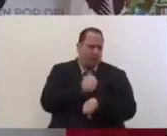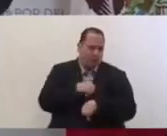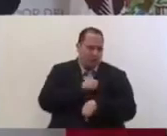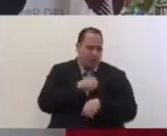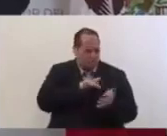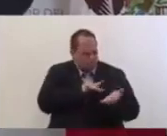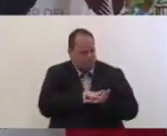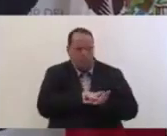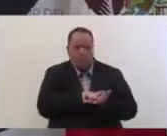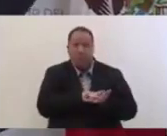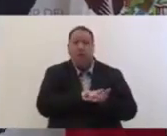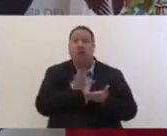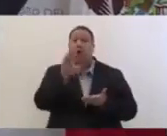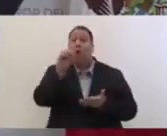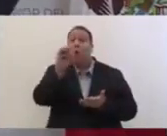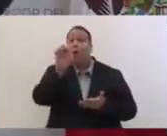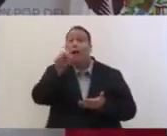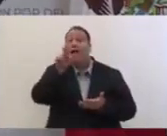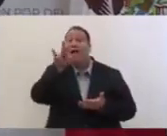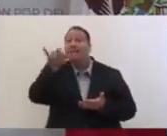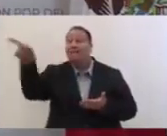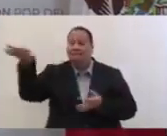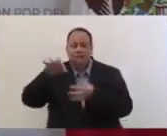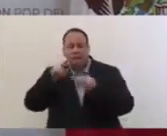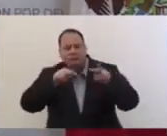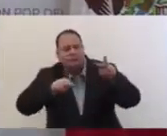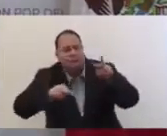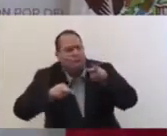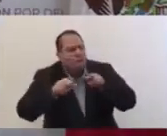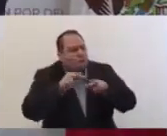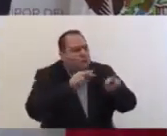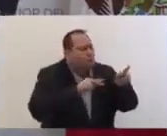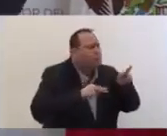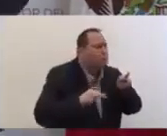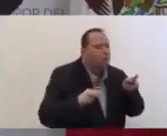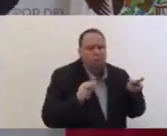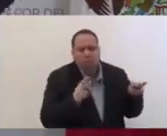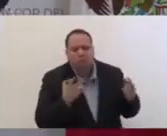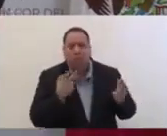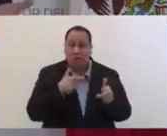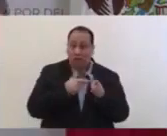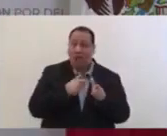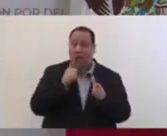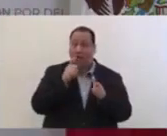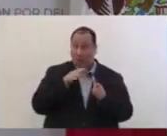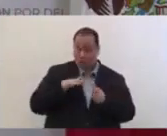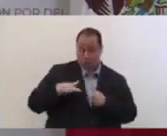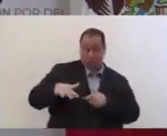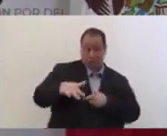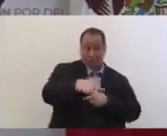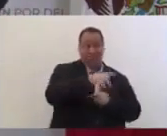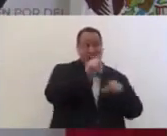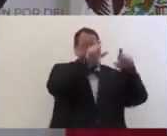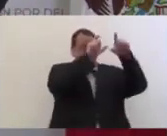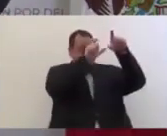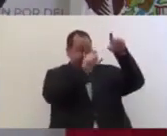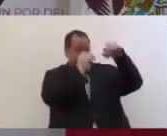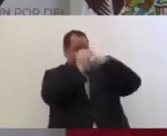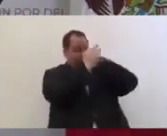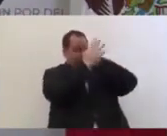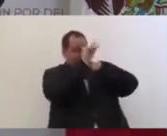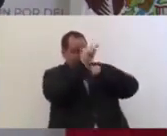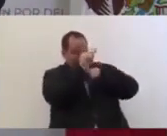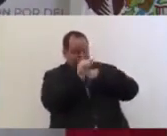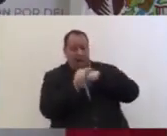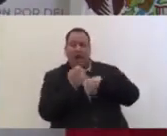de Salud. A través de COEPRIS llevamos el monitoreo continuo de cómo se encuentra el agua de todas las playas en el